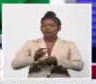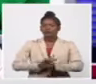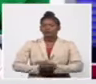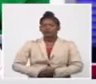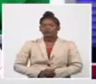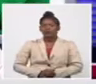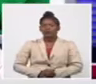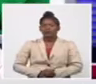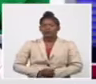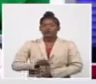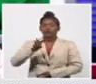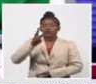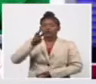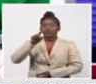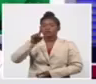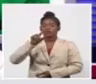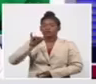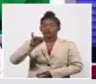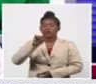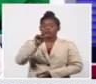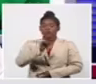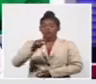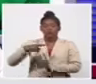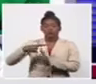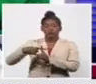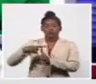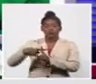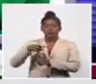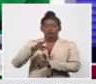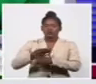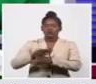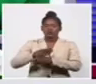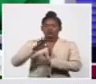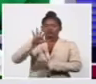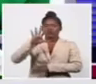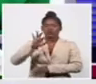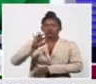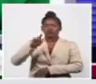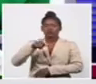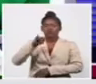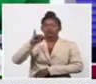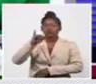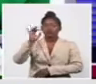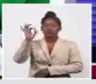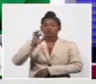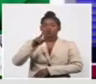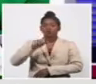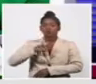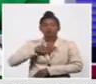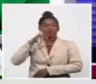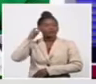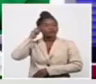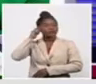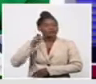casos diagnosticados, el 50,6% del sexo femenino, en el acumulado